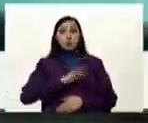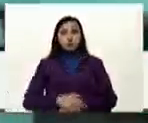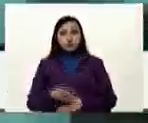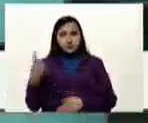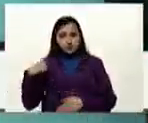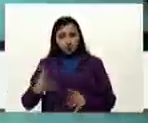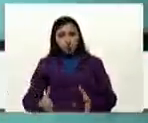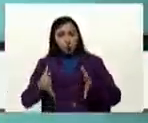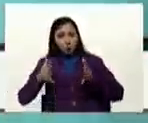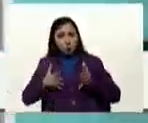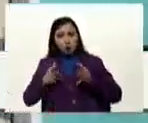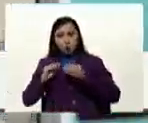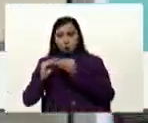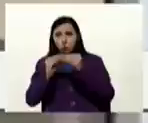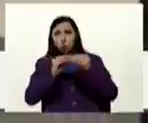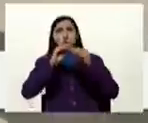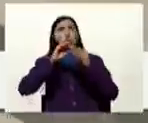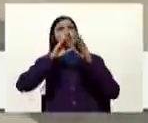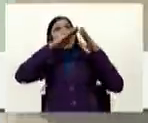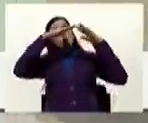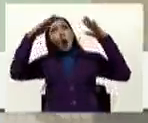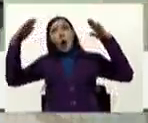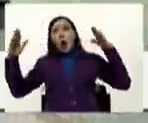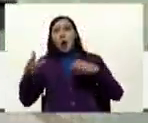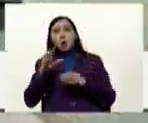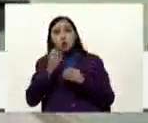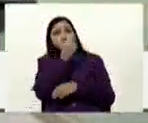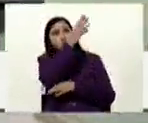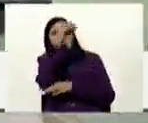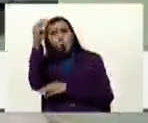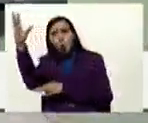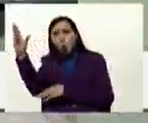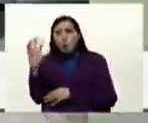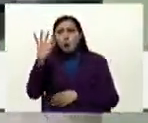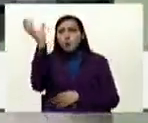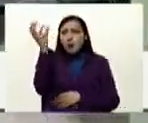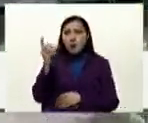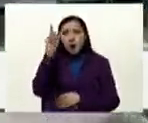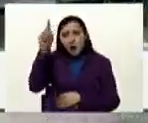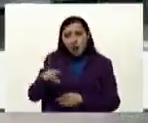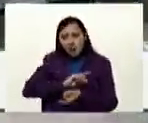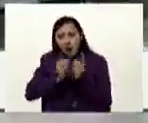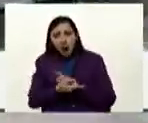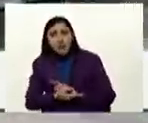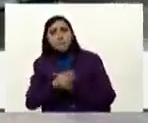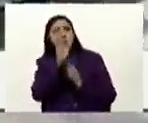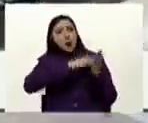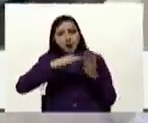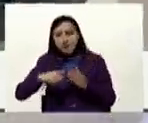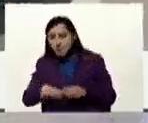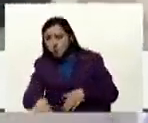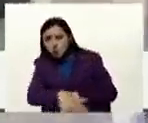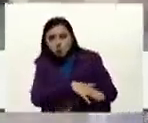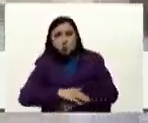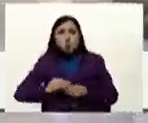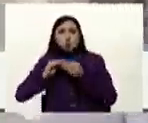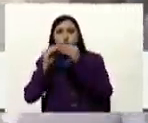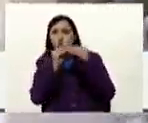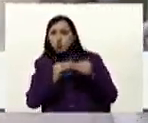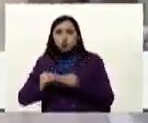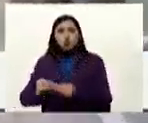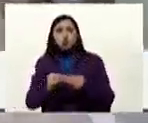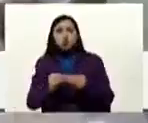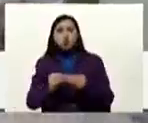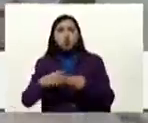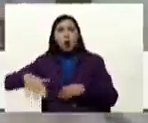primer lugar, rehabilitar techos, luminarias, pisos, paredes y algo bien importante, una ambientación